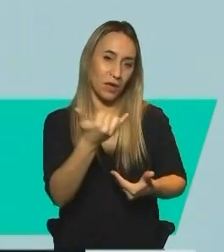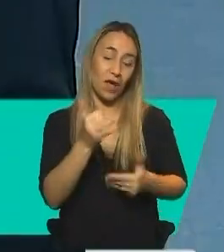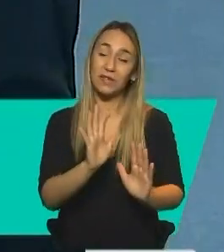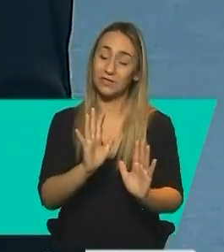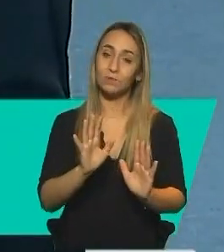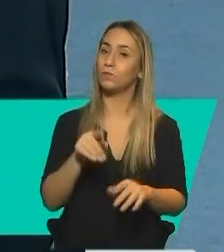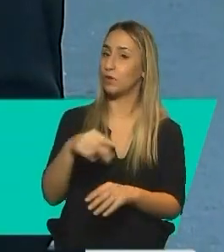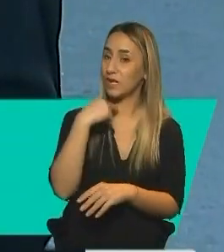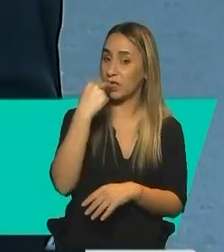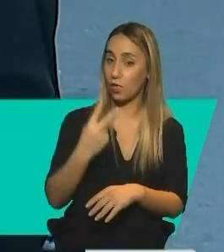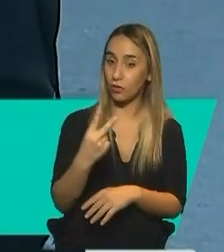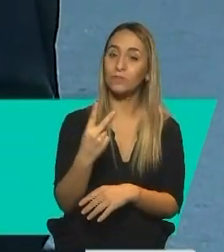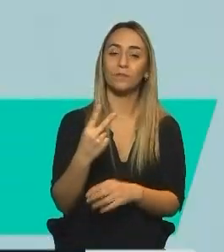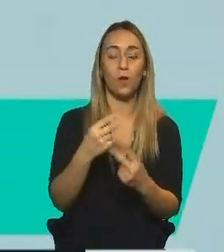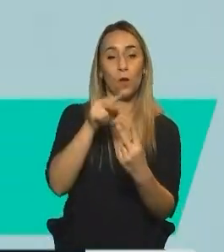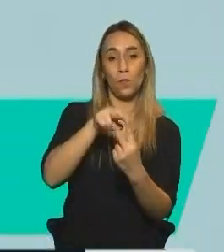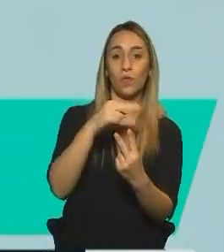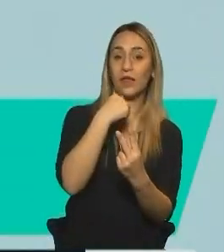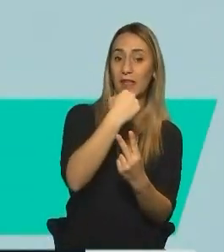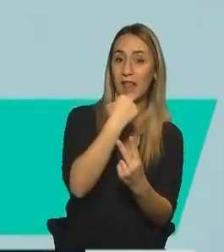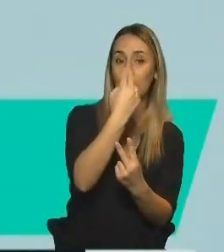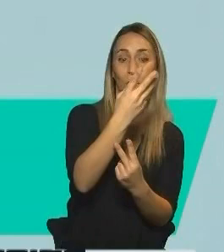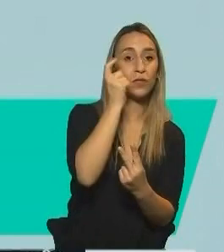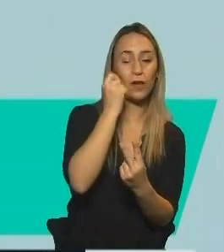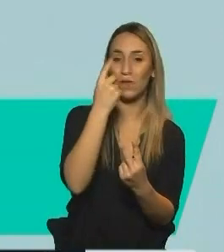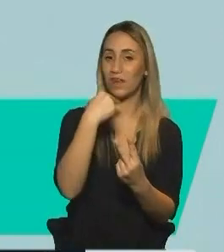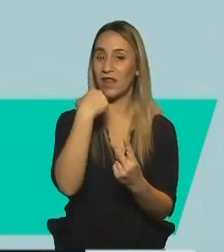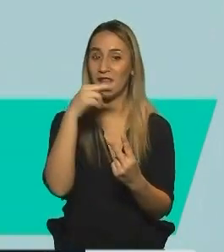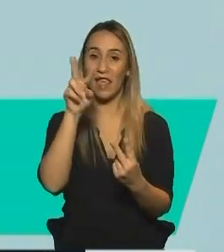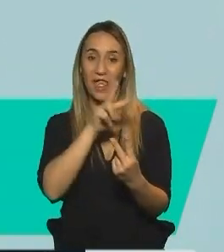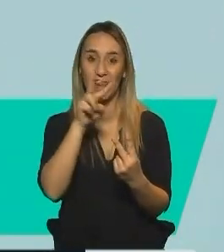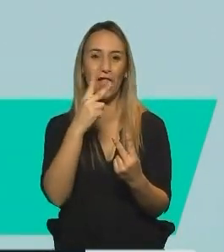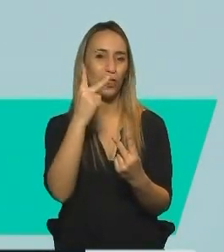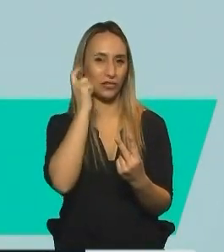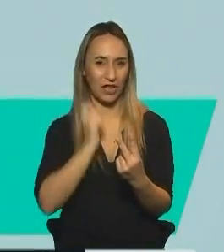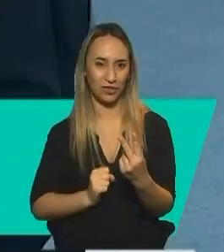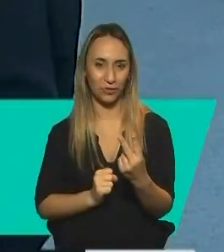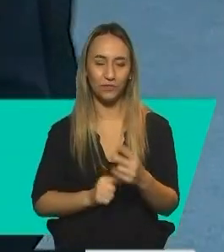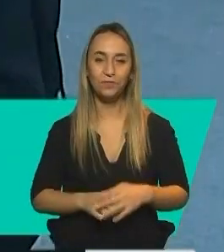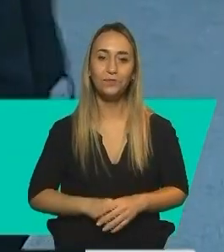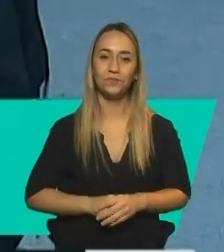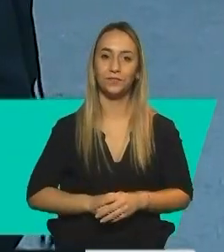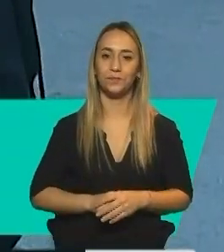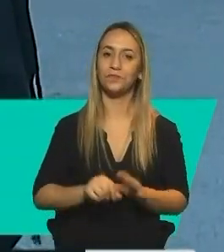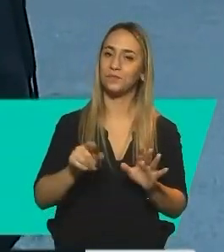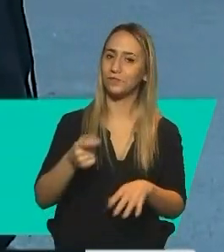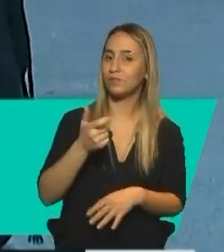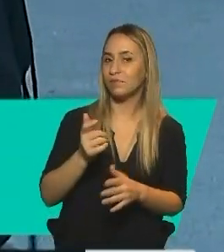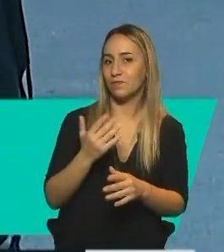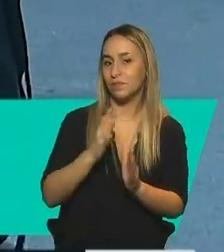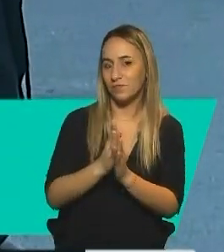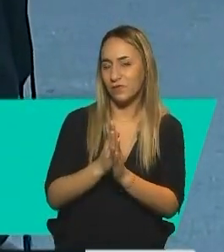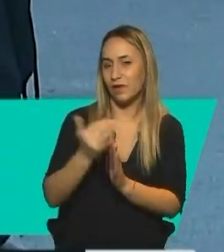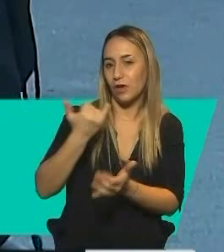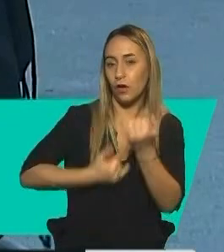Tenés dos nenas, ¿no? De chiquititas. Tengo un nene de 4 y una nena de casi 2. Chiquititas. Gastón, ¿nos querés contar, querés